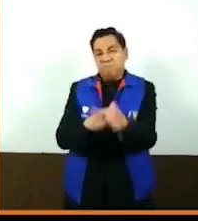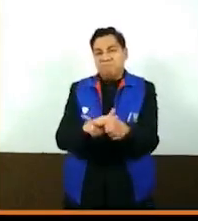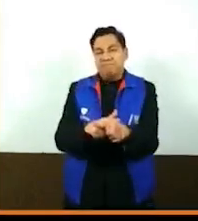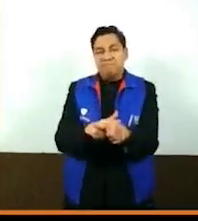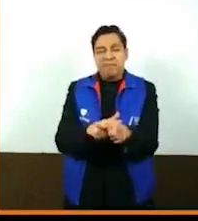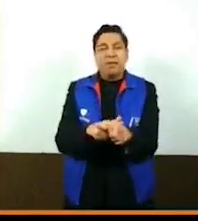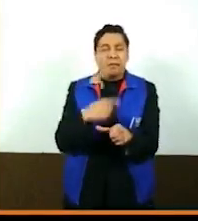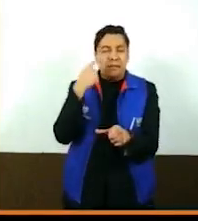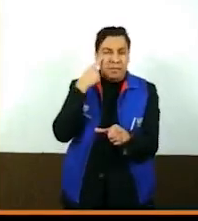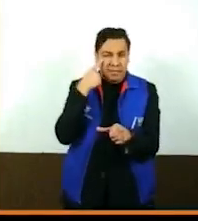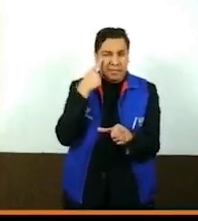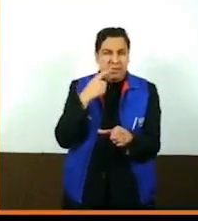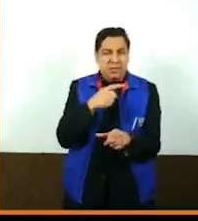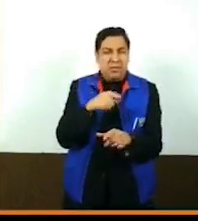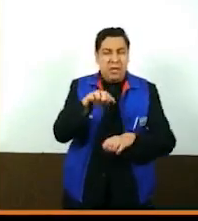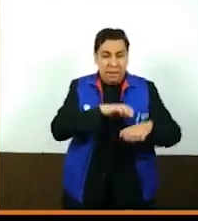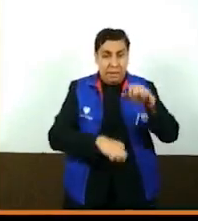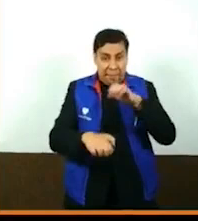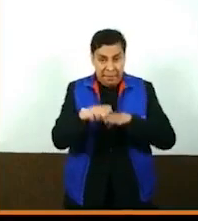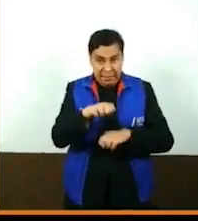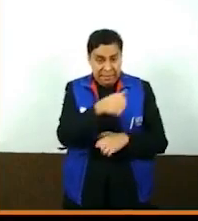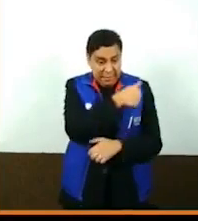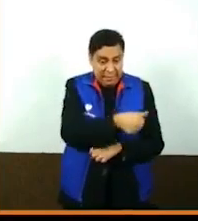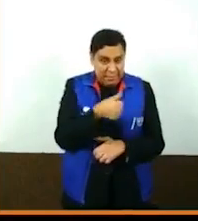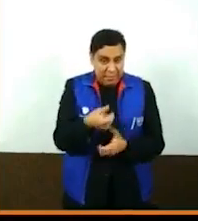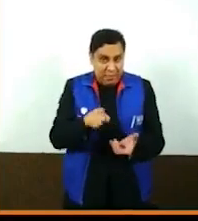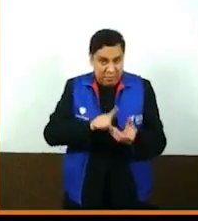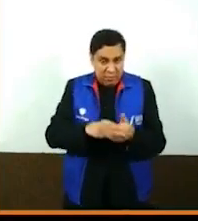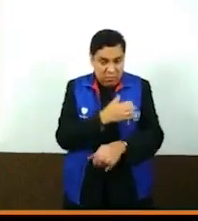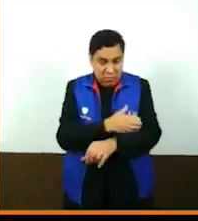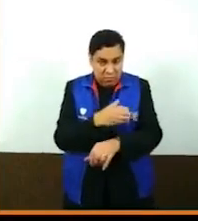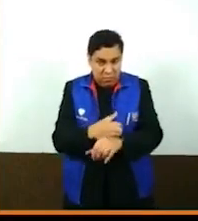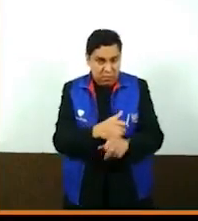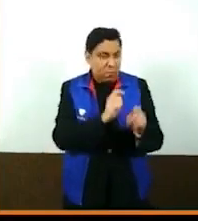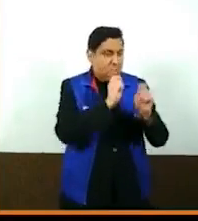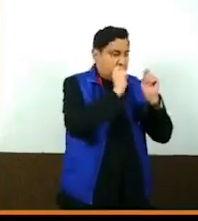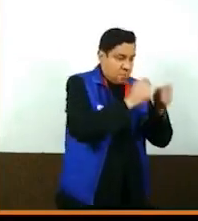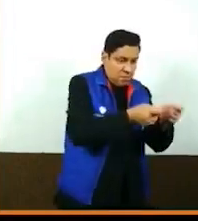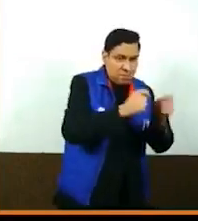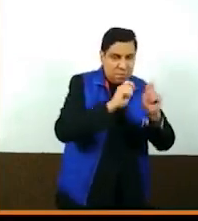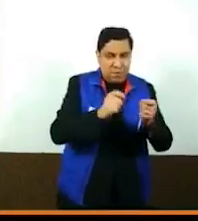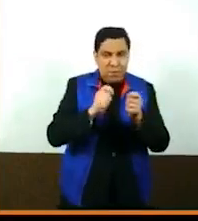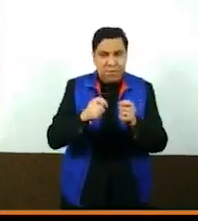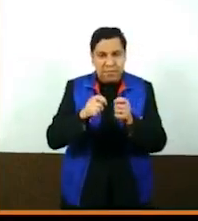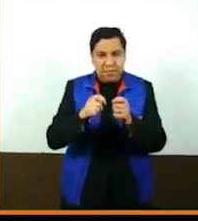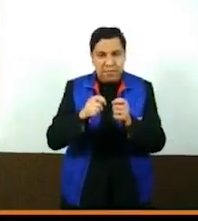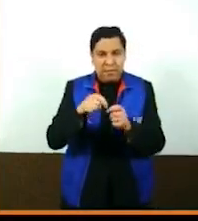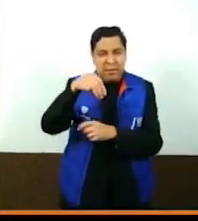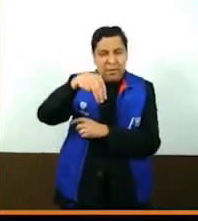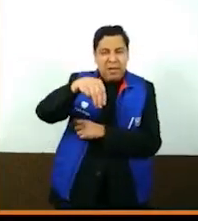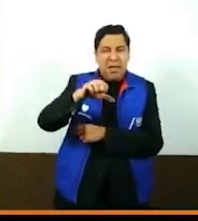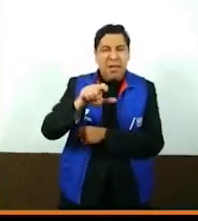Aquí se viene a innovar. Si no tienes metas de innovar, este no es tu lugar, ¿no? Y yo creo que eso nos